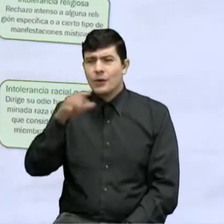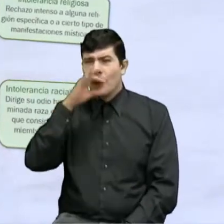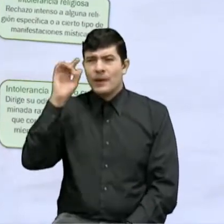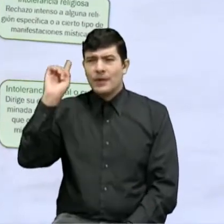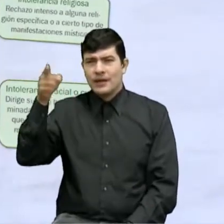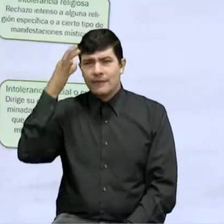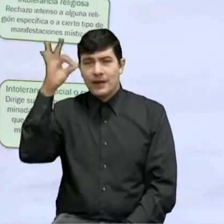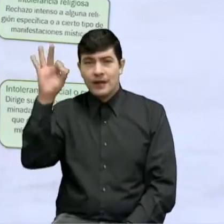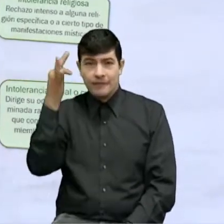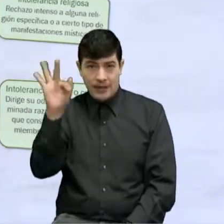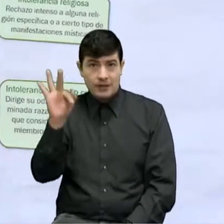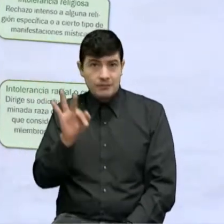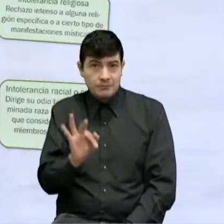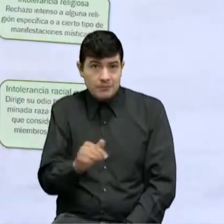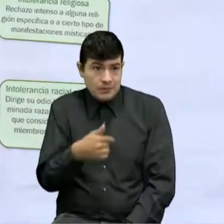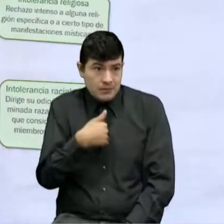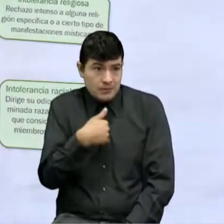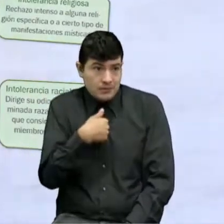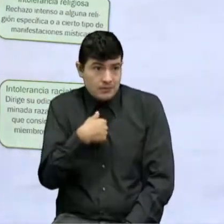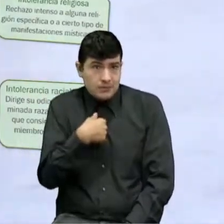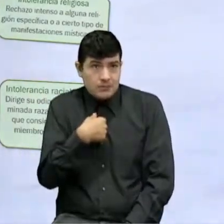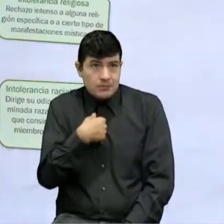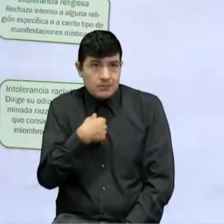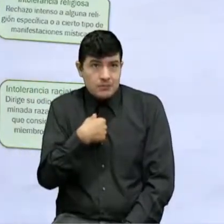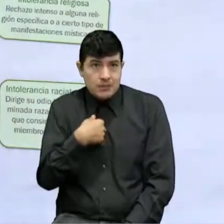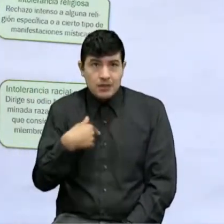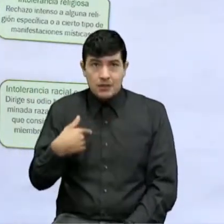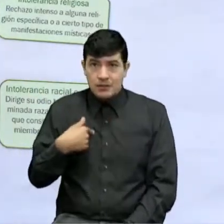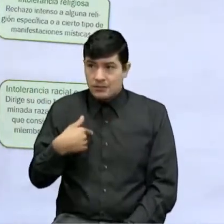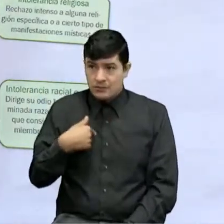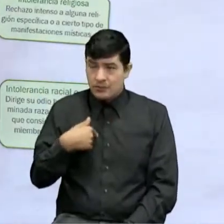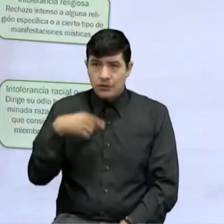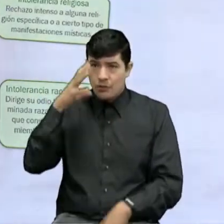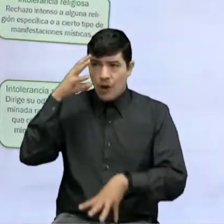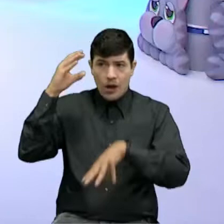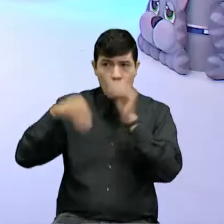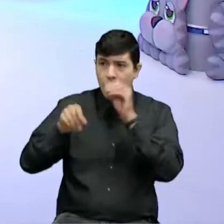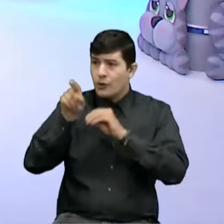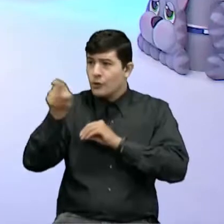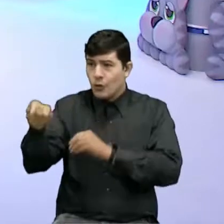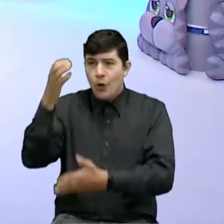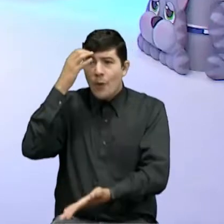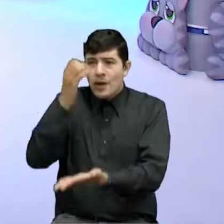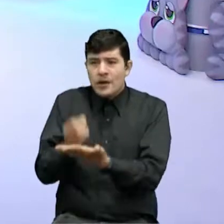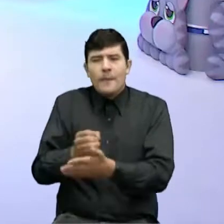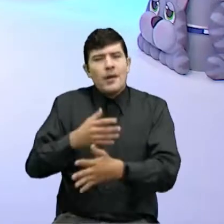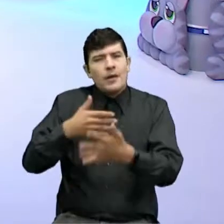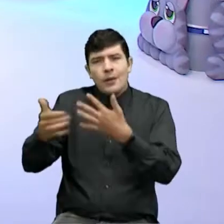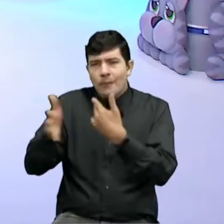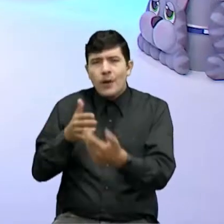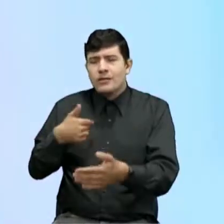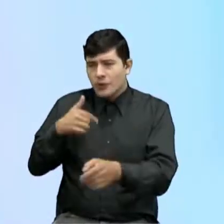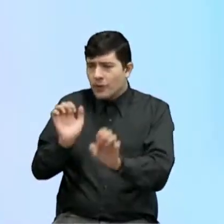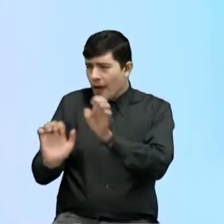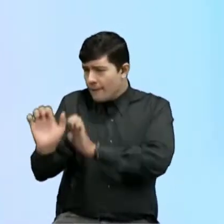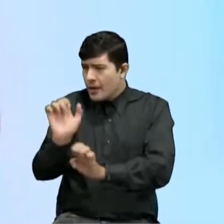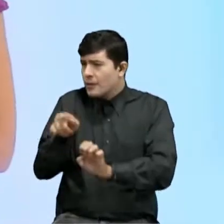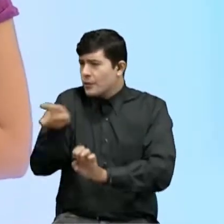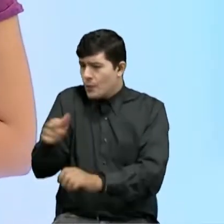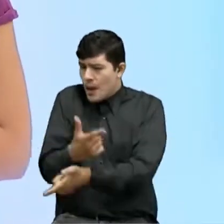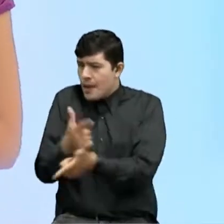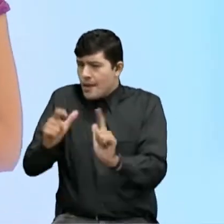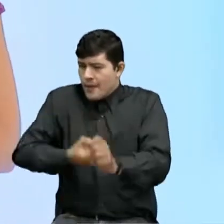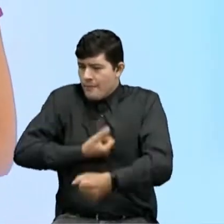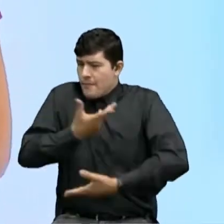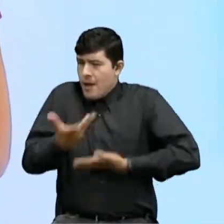no comparta tu opinión, voy a defender a muerte tu derecho a expresarla. Muy bien, importante. Tercera clase de intolerancia.